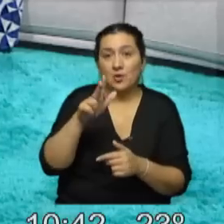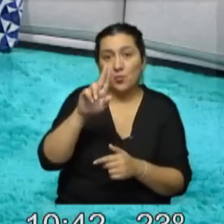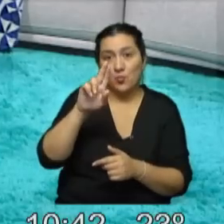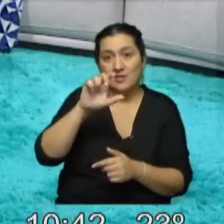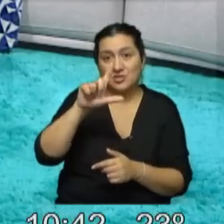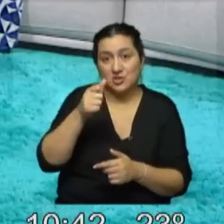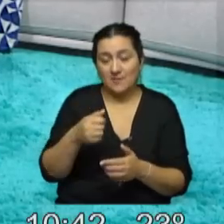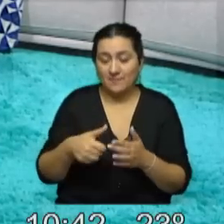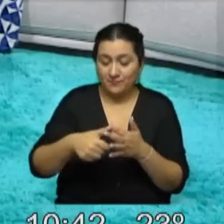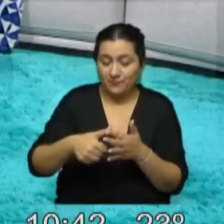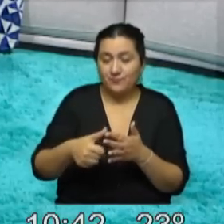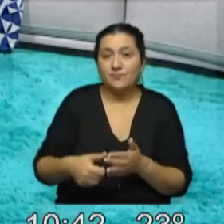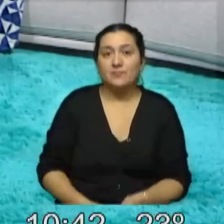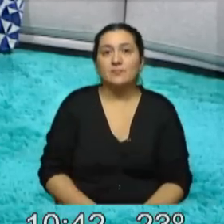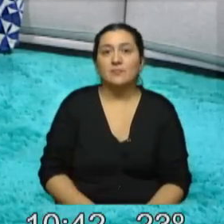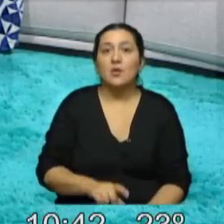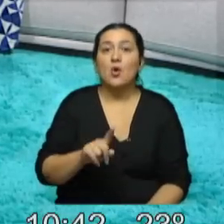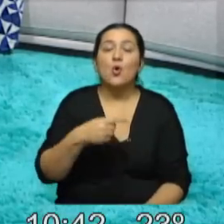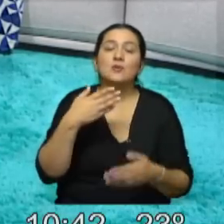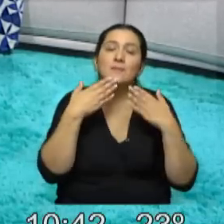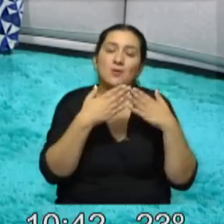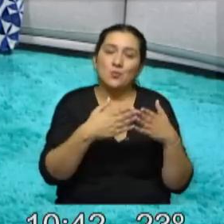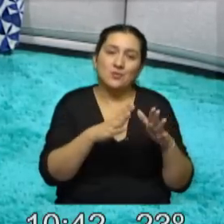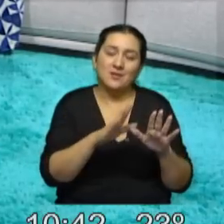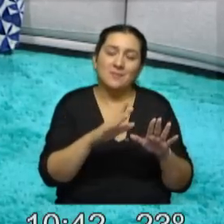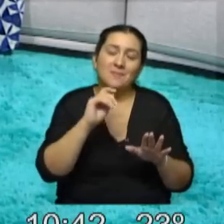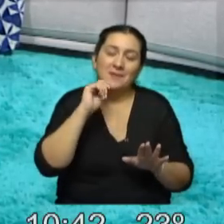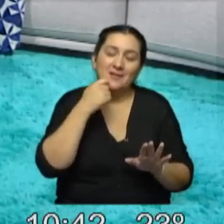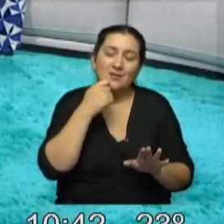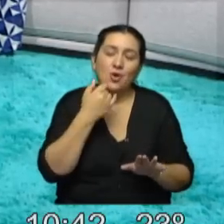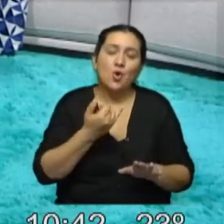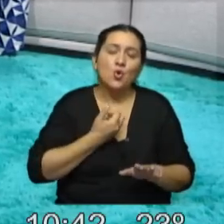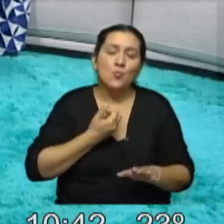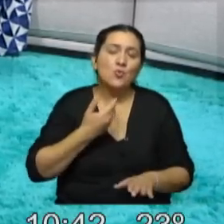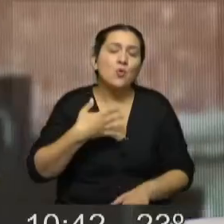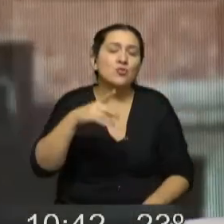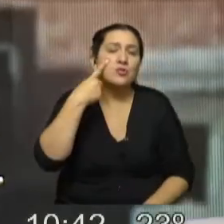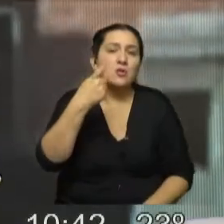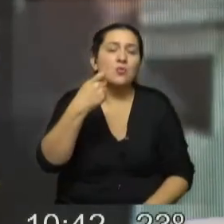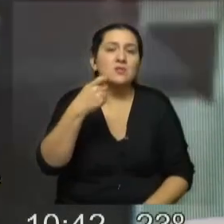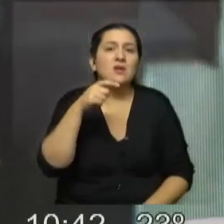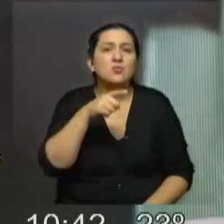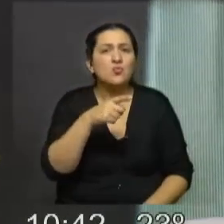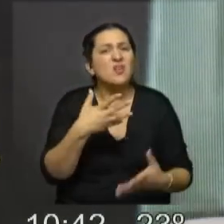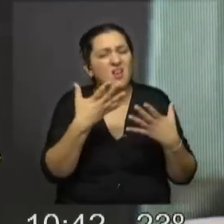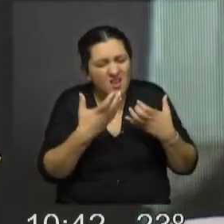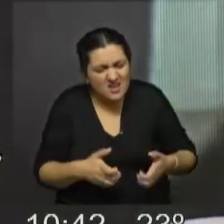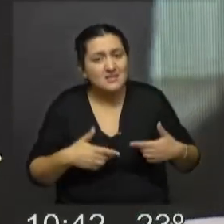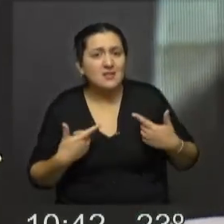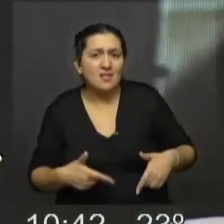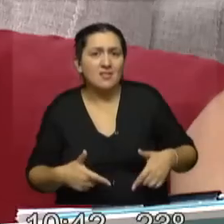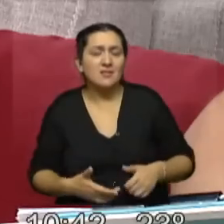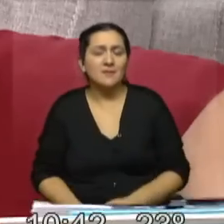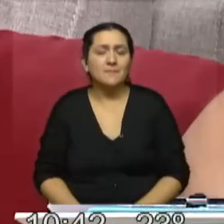te iba a hacer una pregunta más superficial Pero bueno un poco más linda cómo y cuándo te diste cuenta que querías ser intendenta